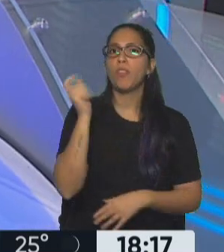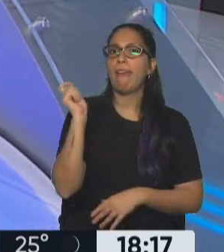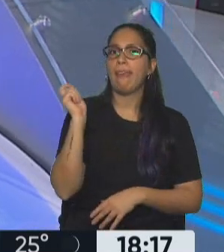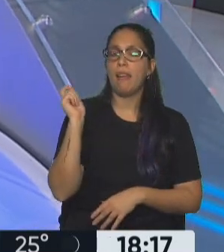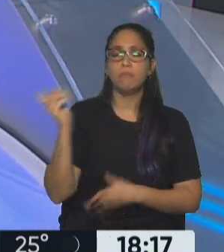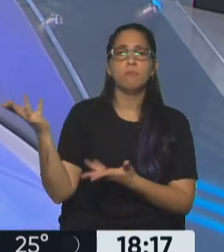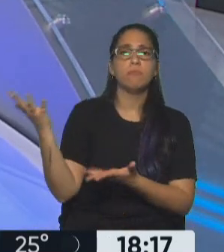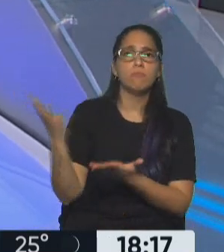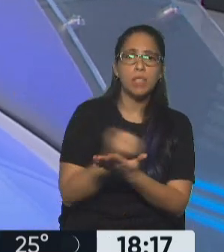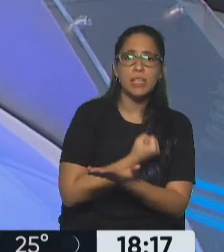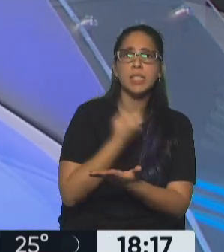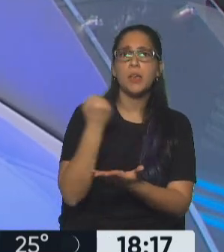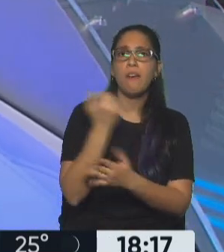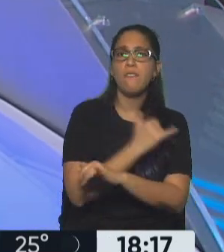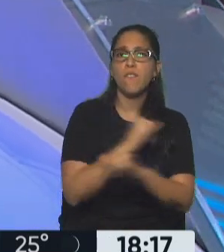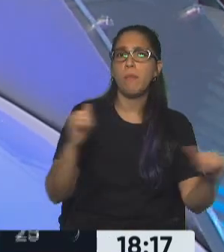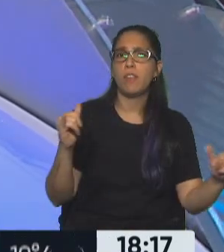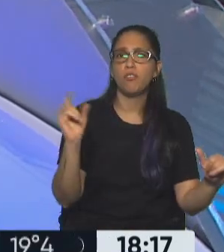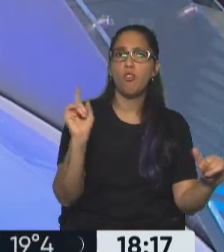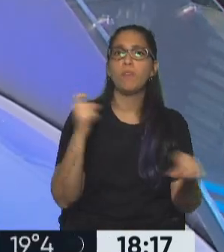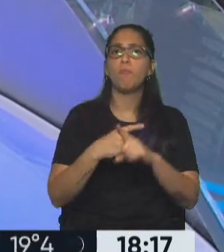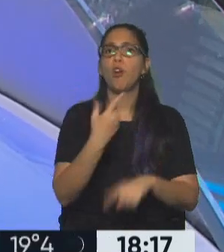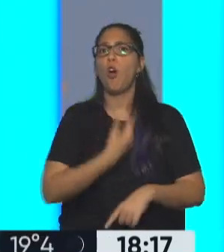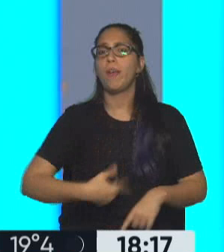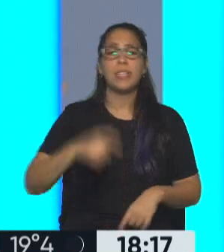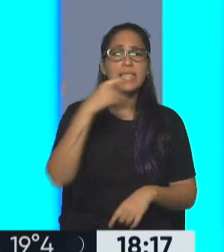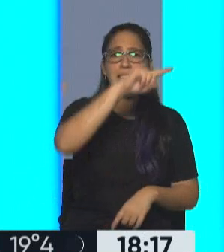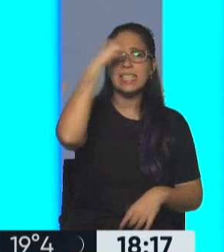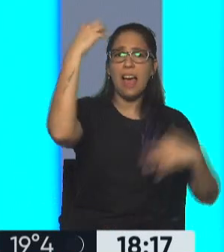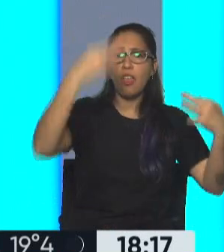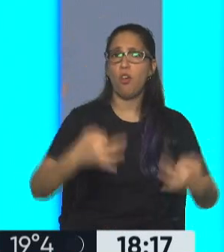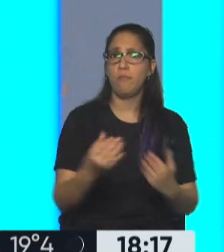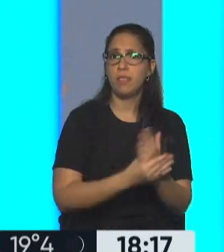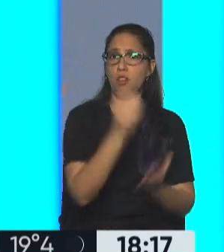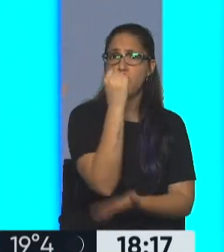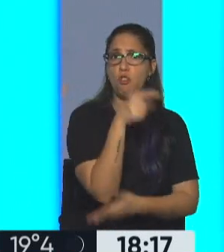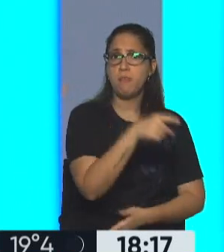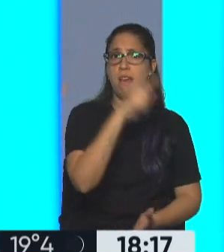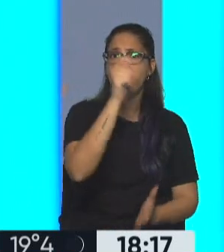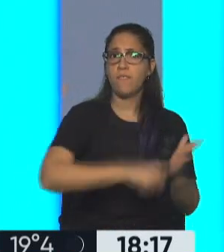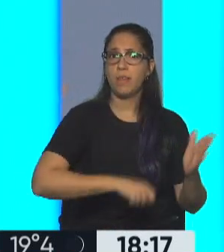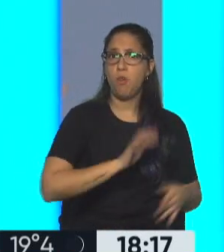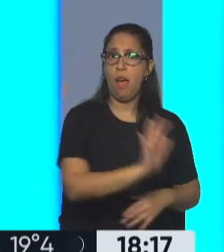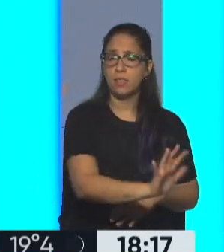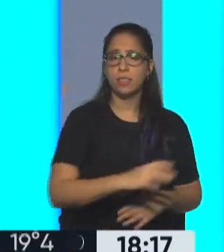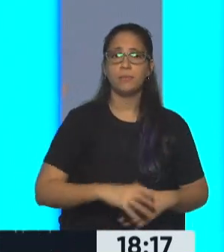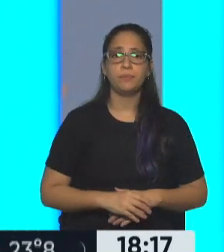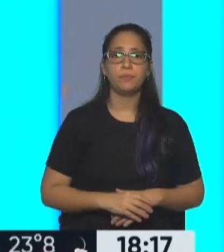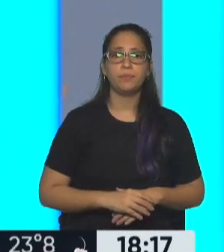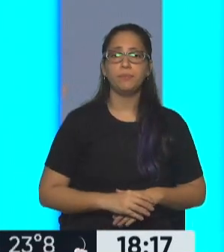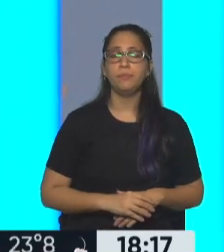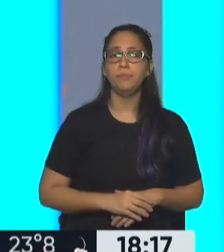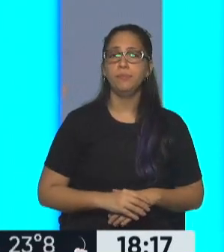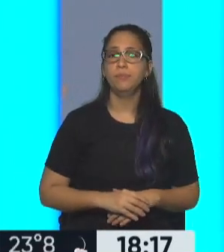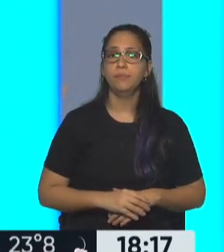la información. Es una cuestión de Estado, no de un gobierno. Exactamente. Se dice esto del Ministerio de Economía, algo que firmó el Ministerio de Economía, en este caso 4 años